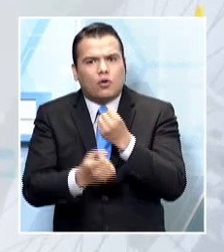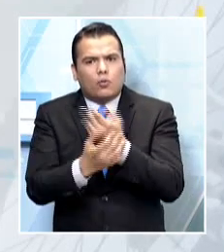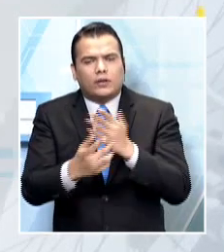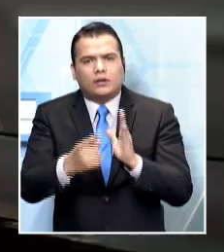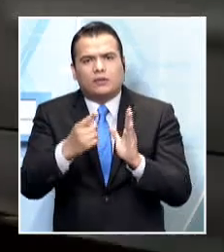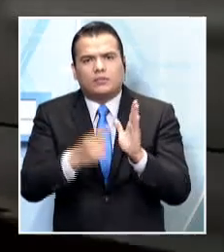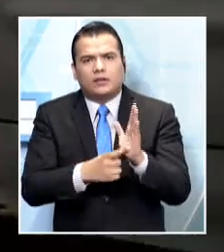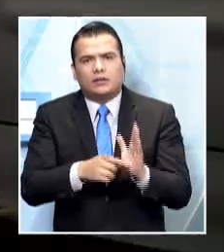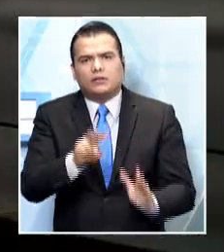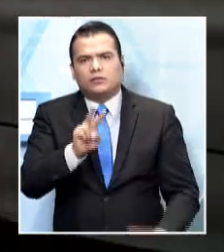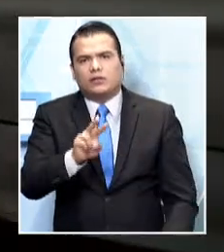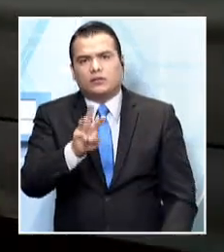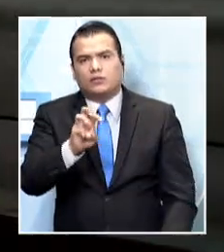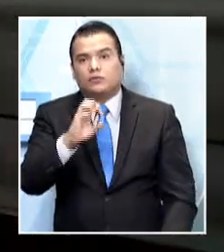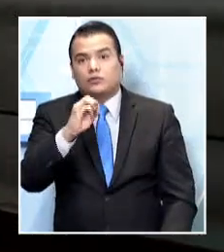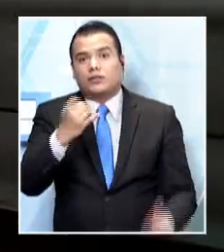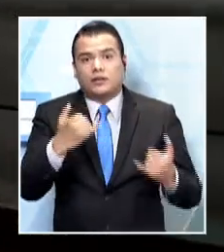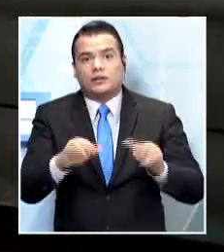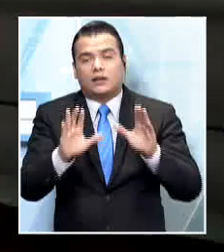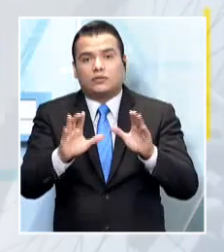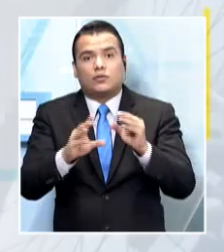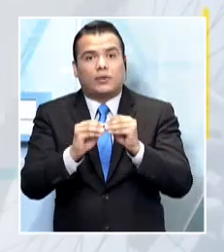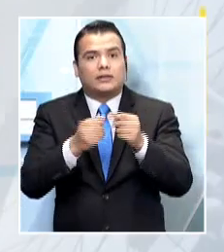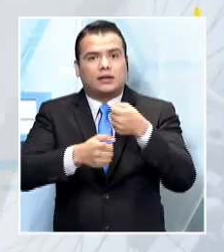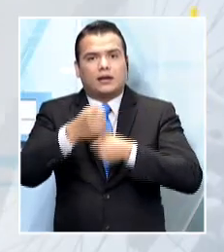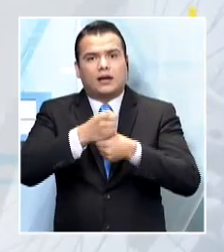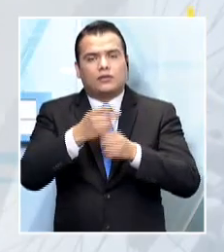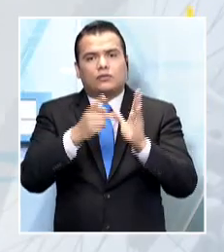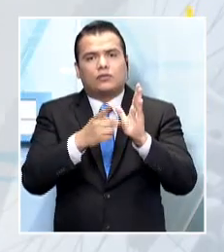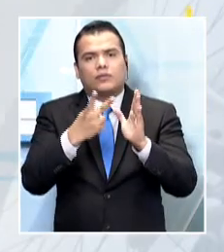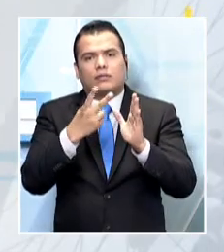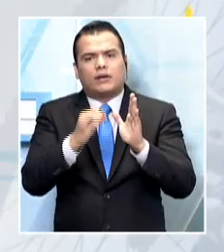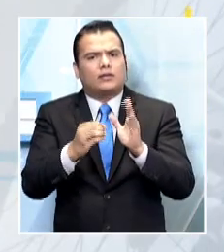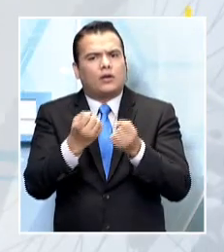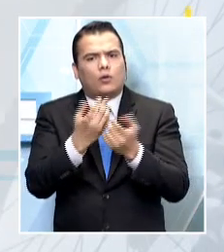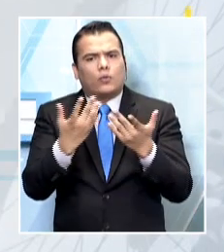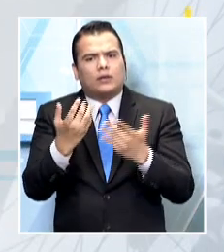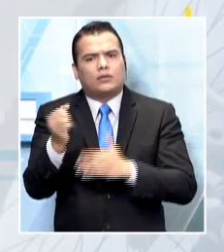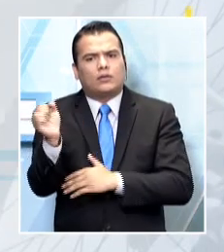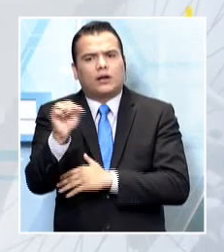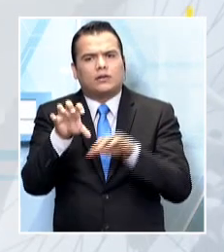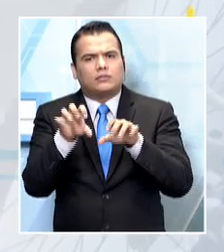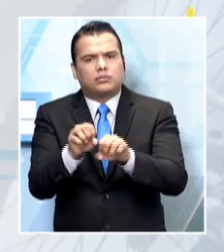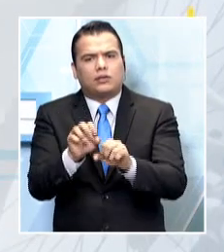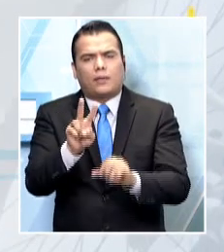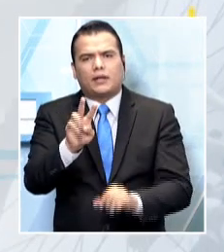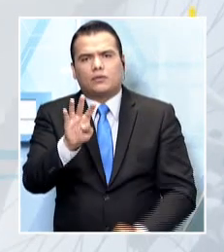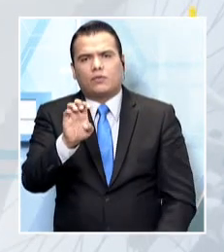normas de tránsito. Asimismo, durante el 2020 fueron inmovilizados 29.502 vehículos que terminaron en los patios.